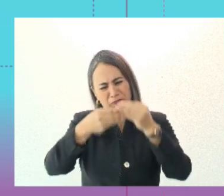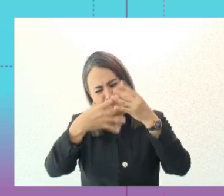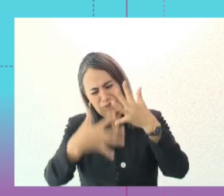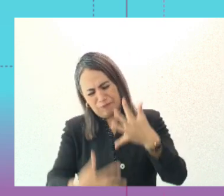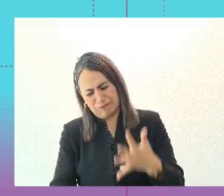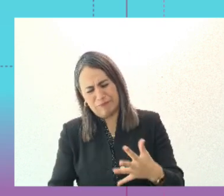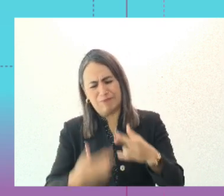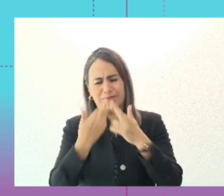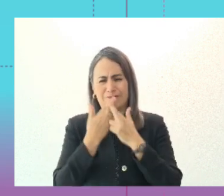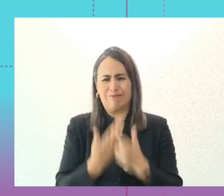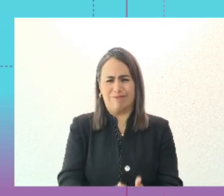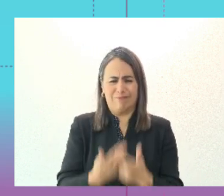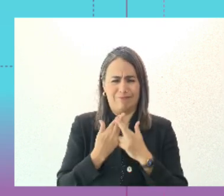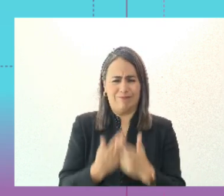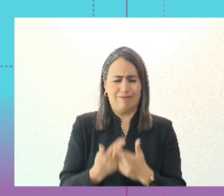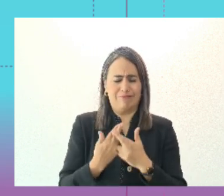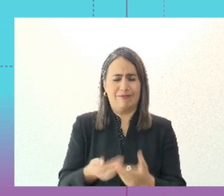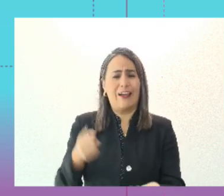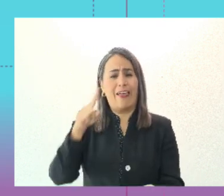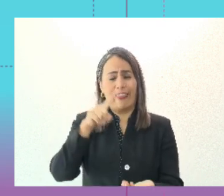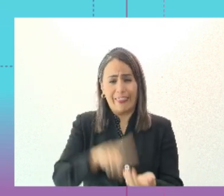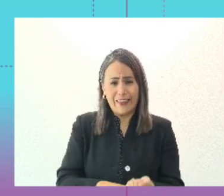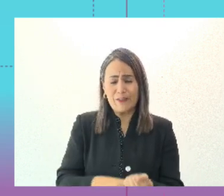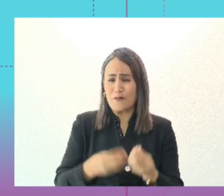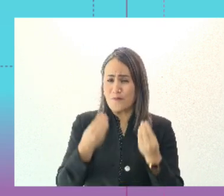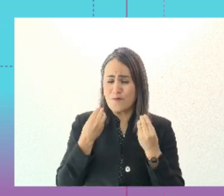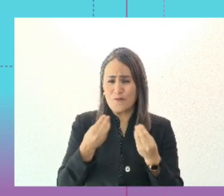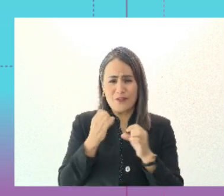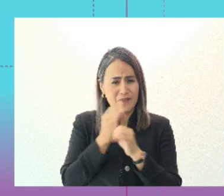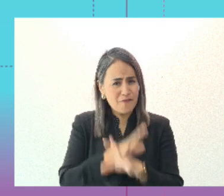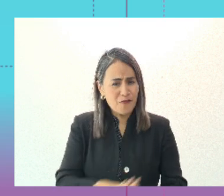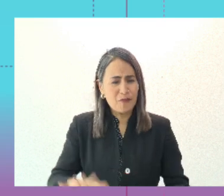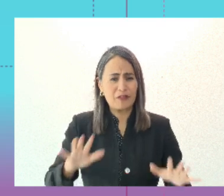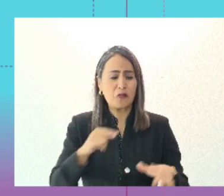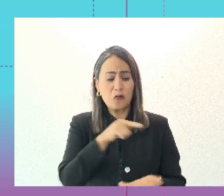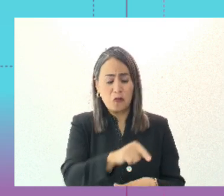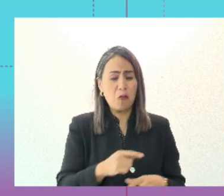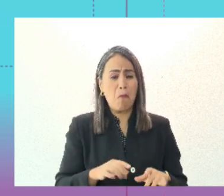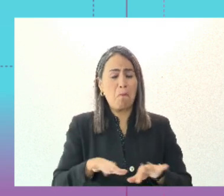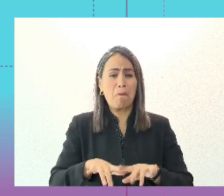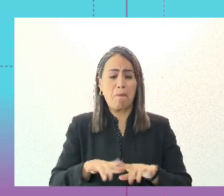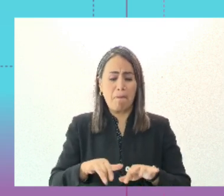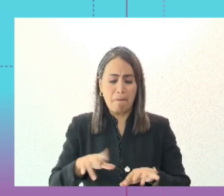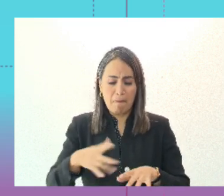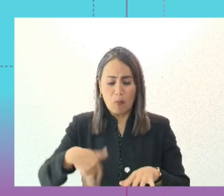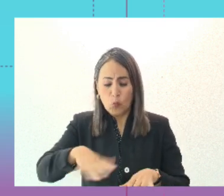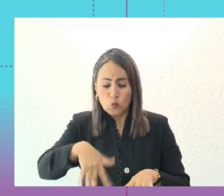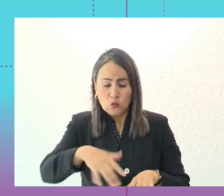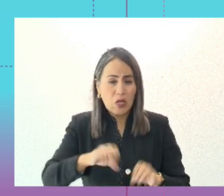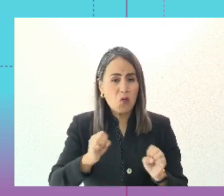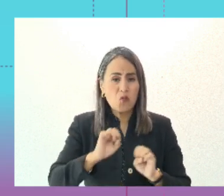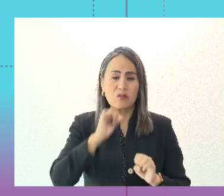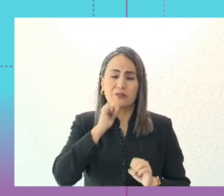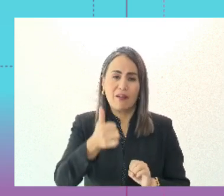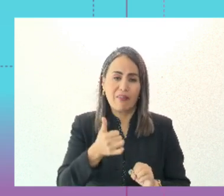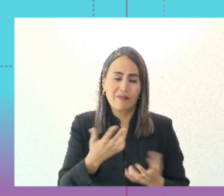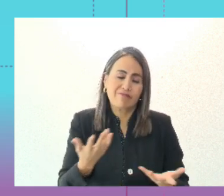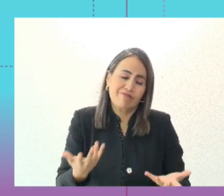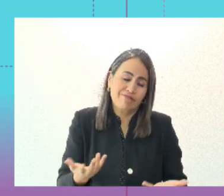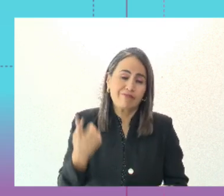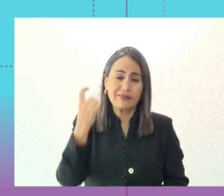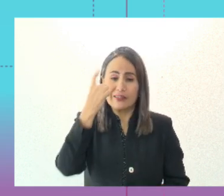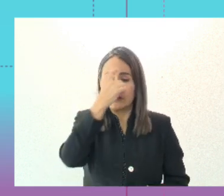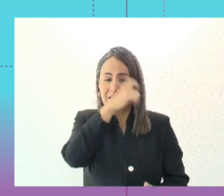Es impresionante la cantidad de información que hay, pero si tú no vas y no la buscas, híjole, es difícil, ¿no? Entonces, bueno, también creo que es un tema